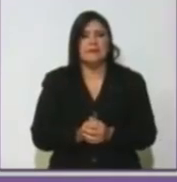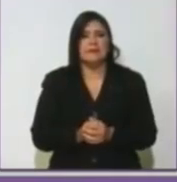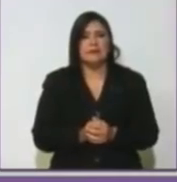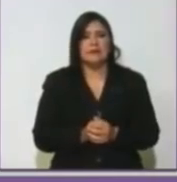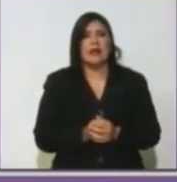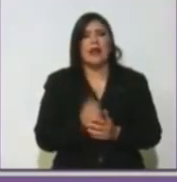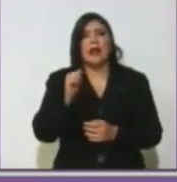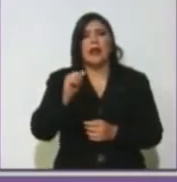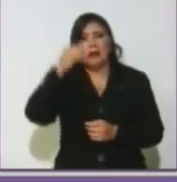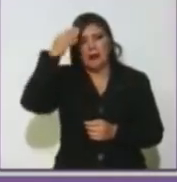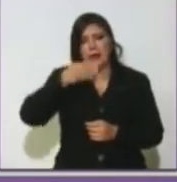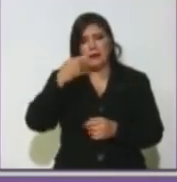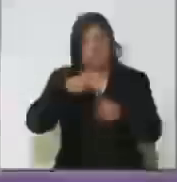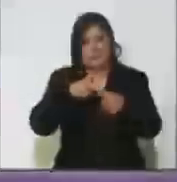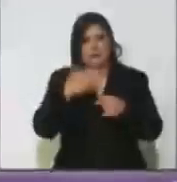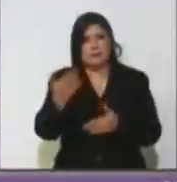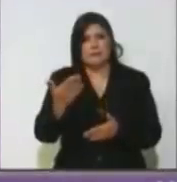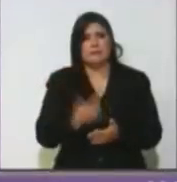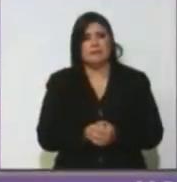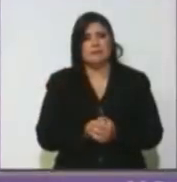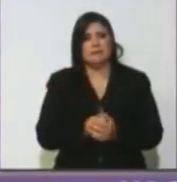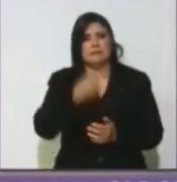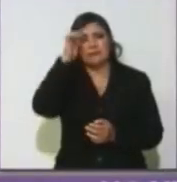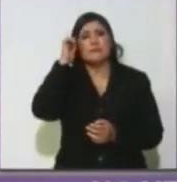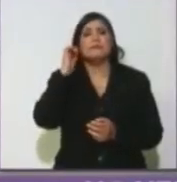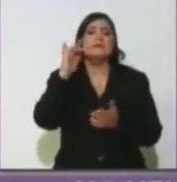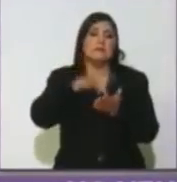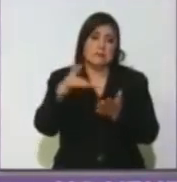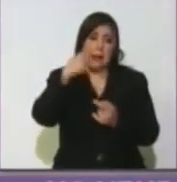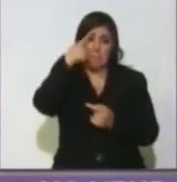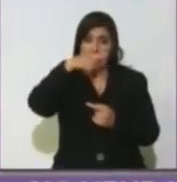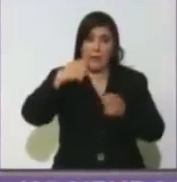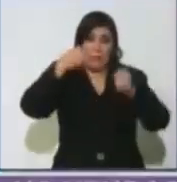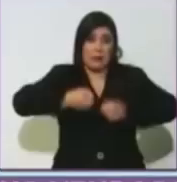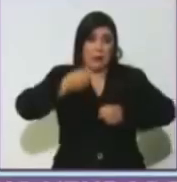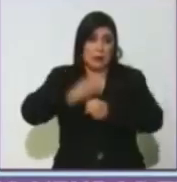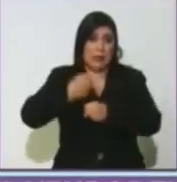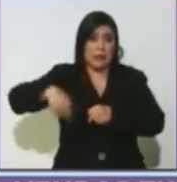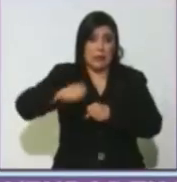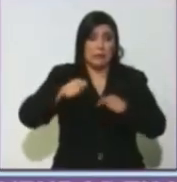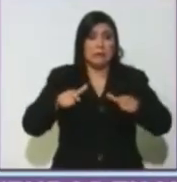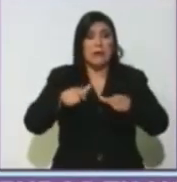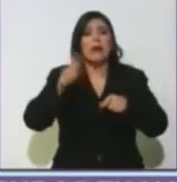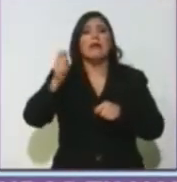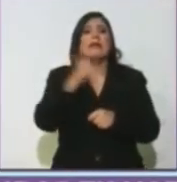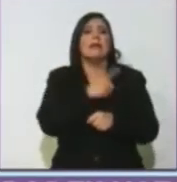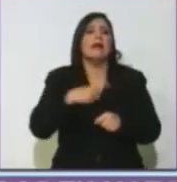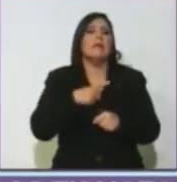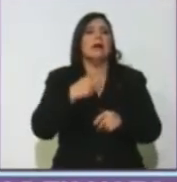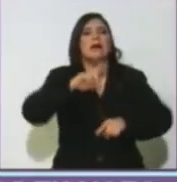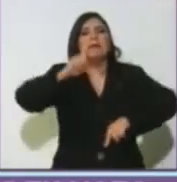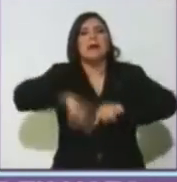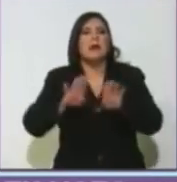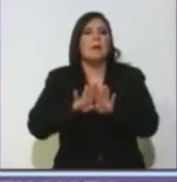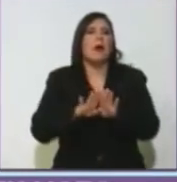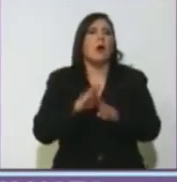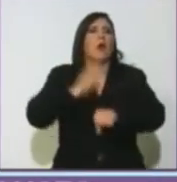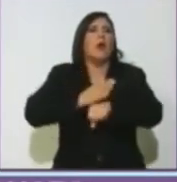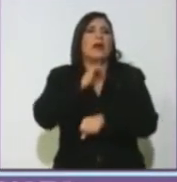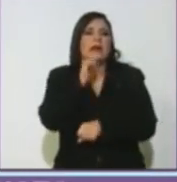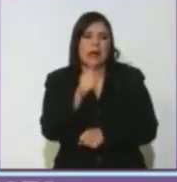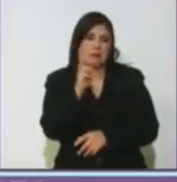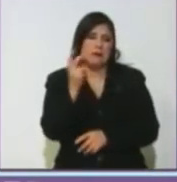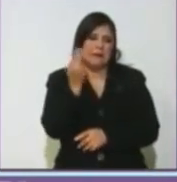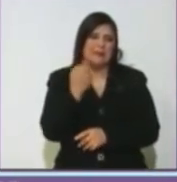alejandro adelante alejando valores así es para que haya seguridad en esta ciudad no es que no haya impunidad siempre convertido en las injusticias